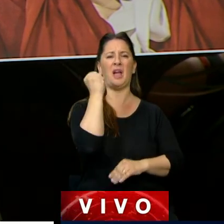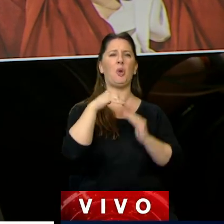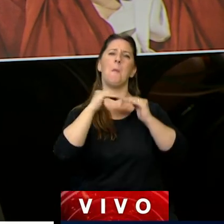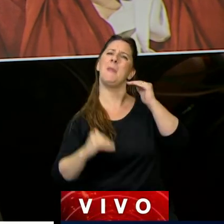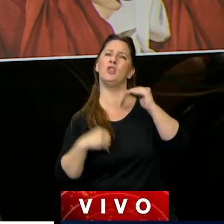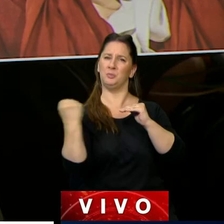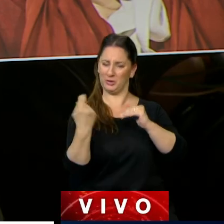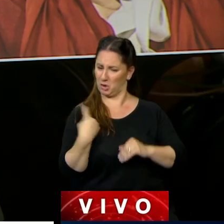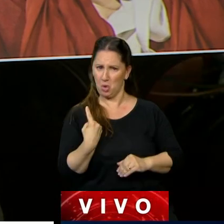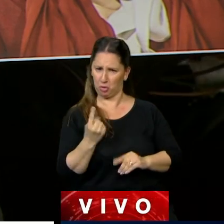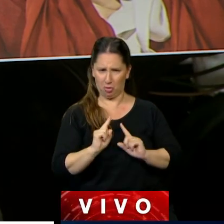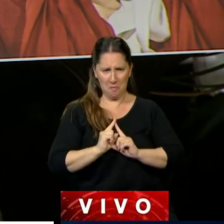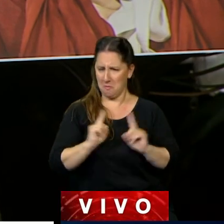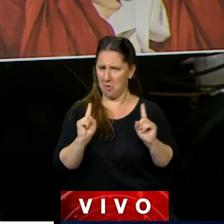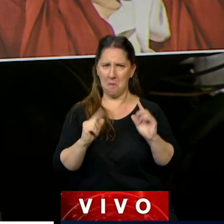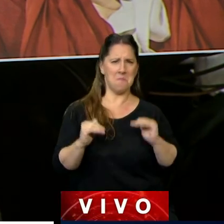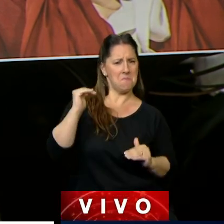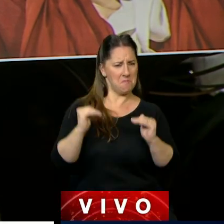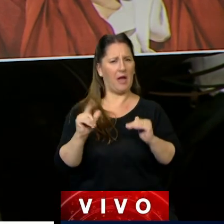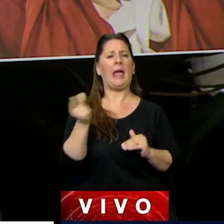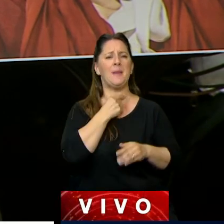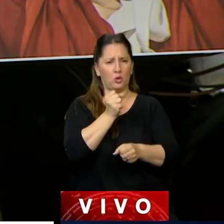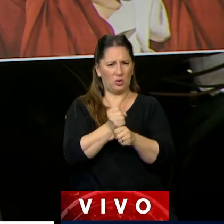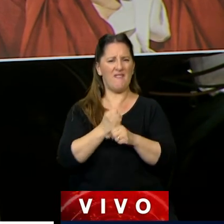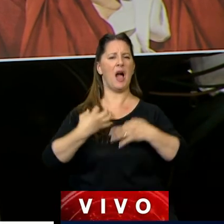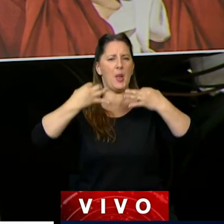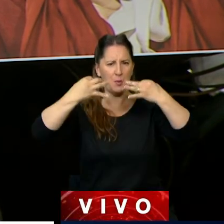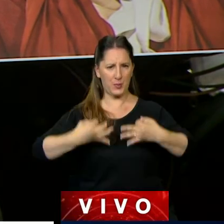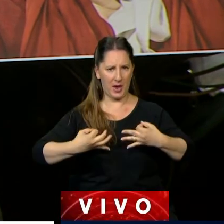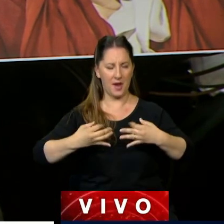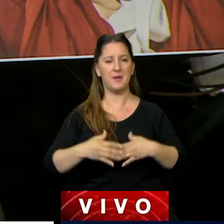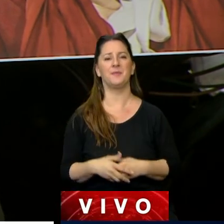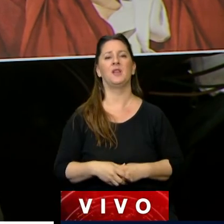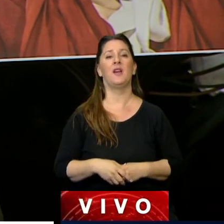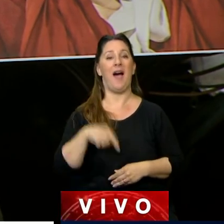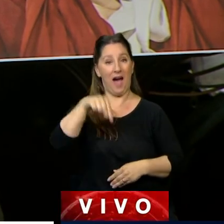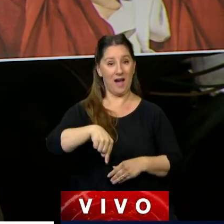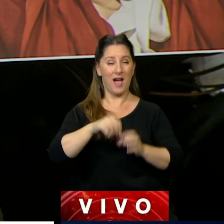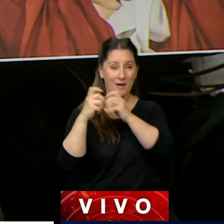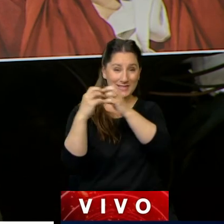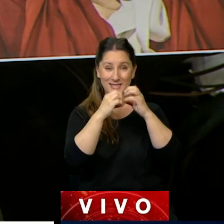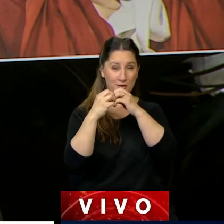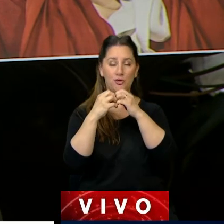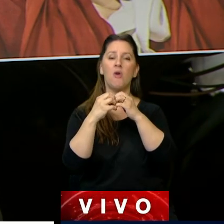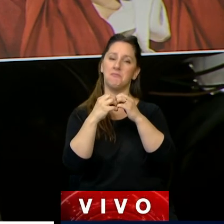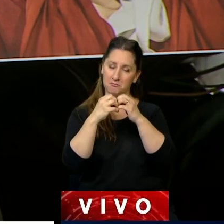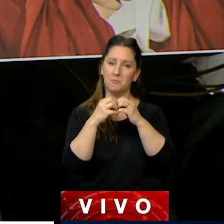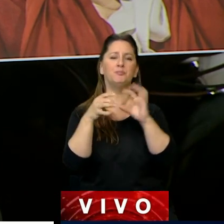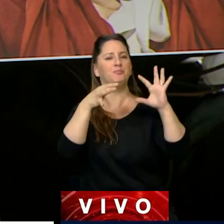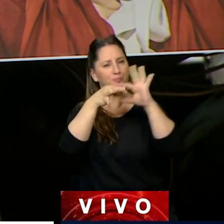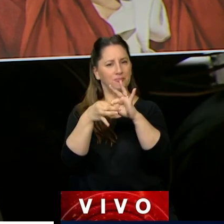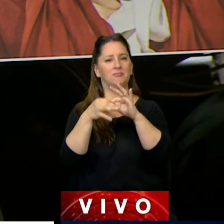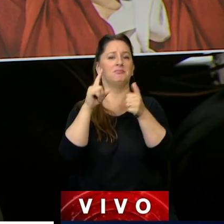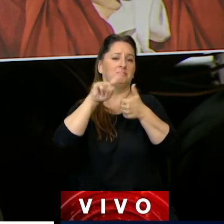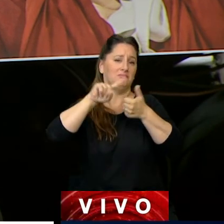menos importante que nadie. Y queremos hacer bien nuestra tarea. Creo que el hecho de que estemos aquí sesionando tiene exactamente que ver con todo